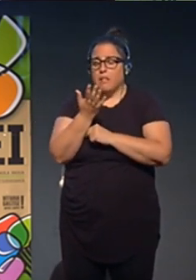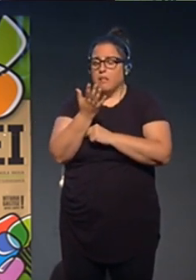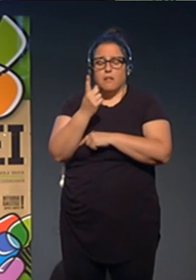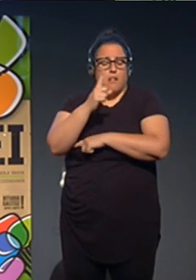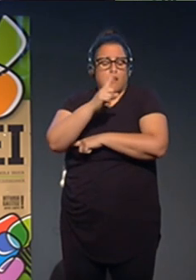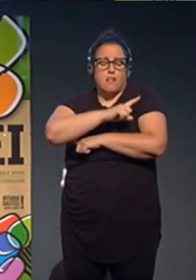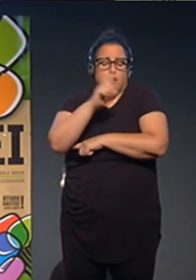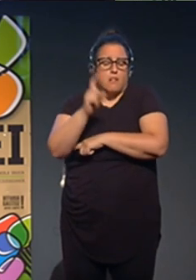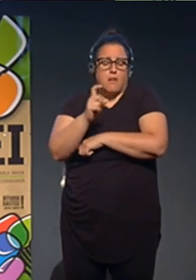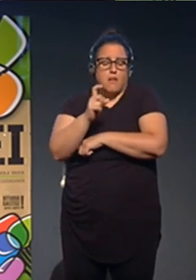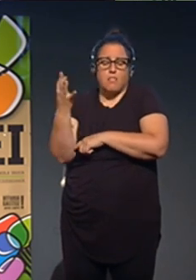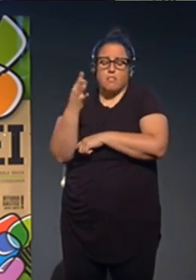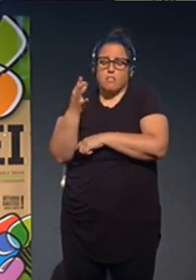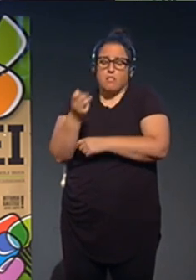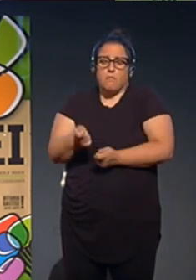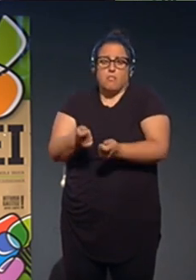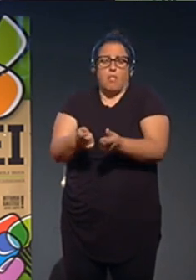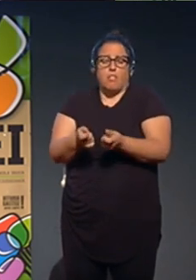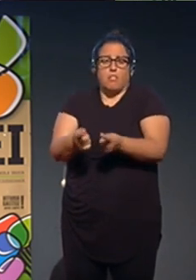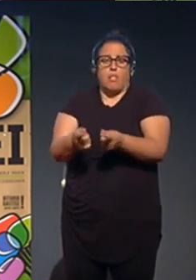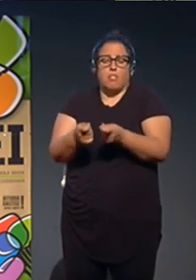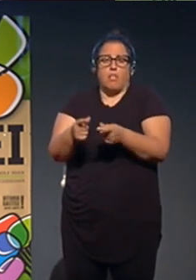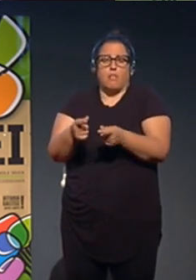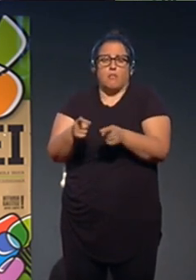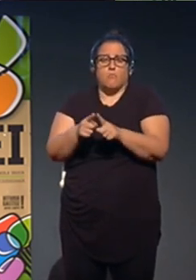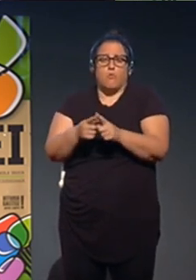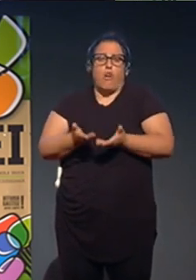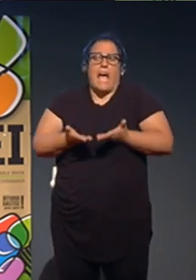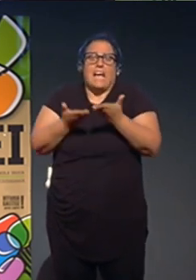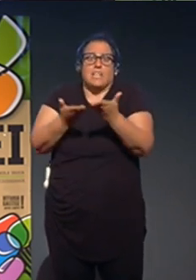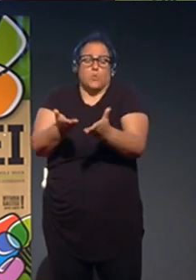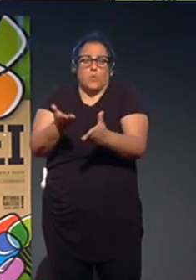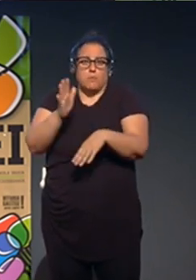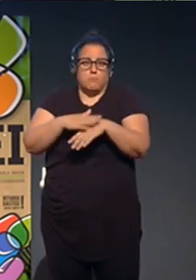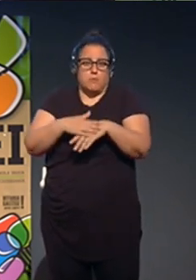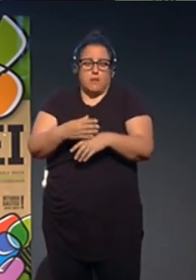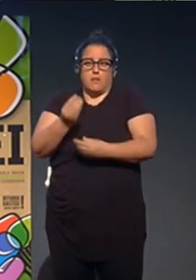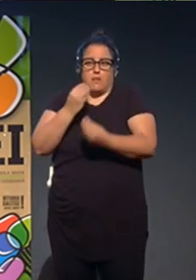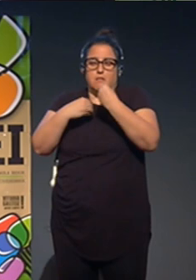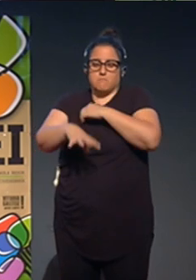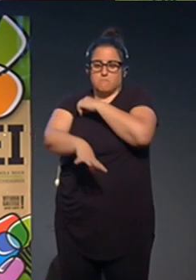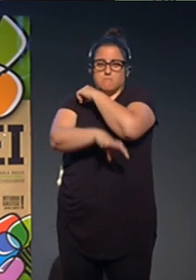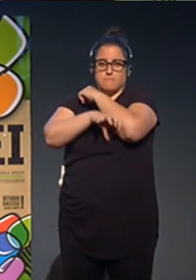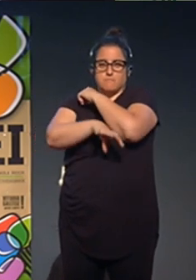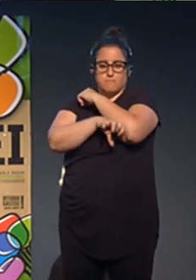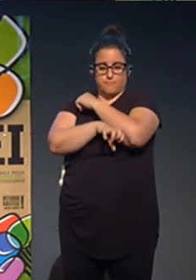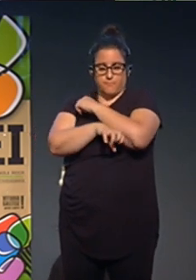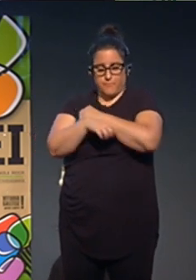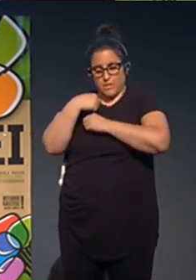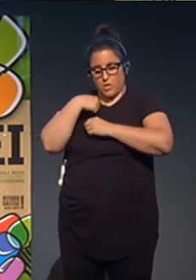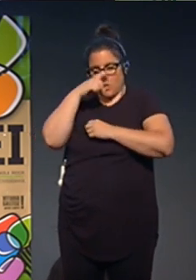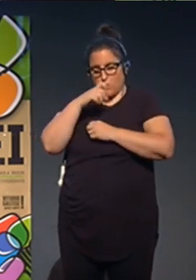necesariamente tienes que darle alimentación asistida H yo recuerdo hace poco en las tierras